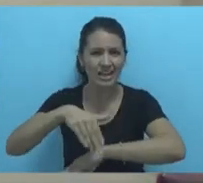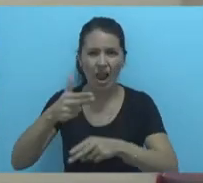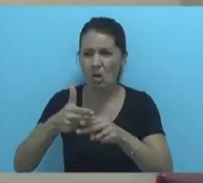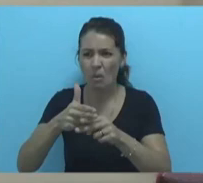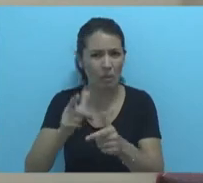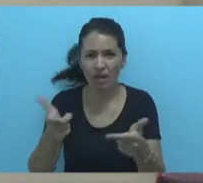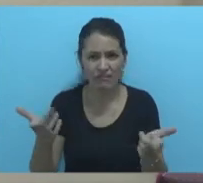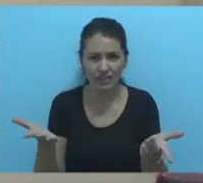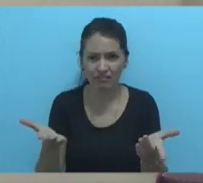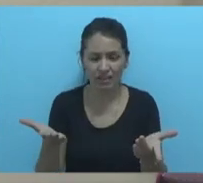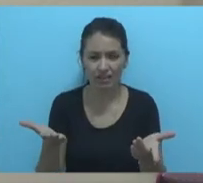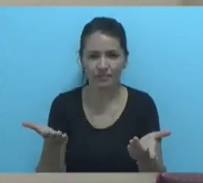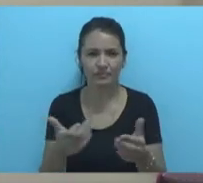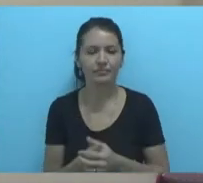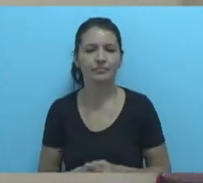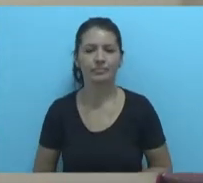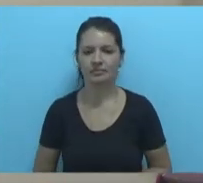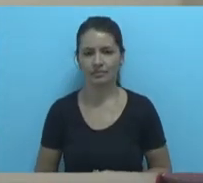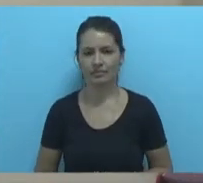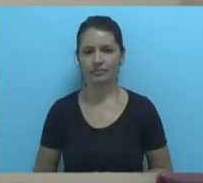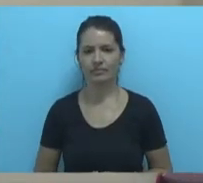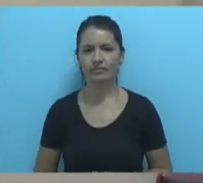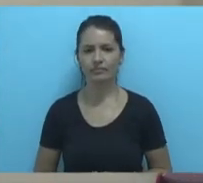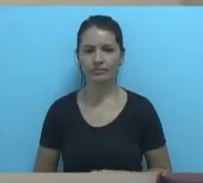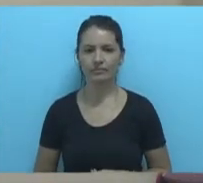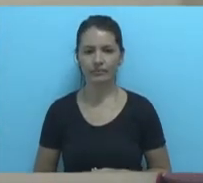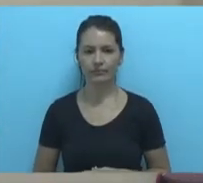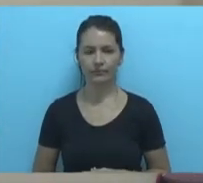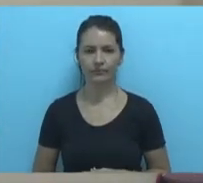También se establecieron determinadas pautas